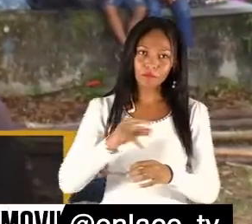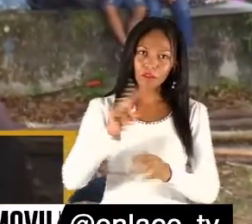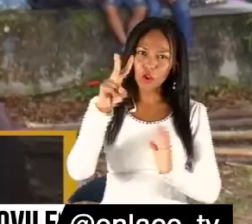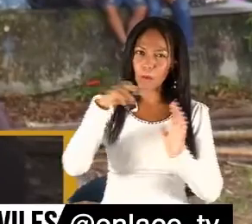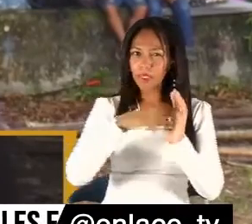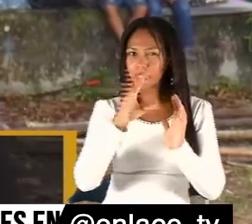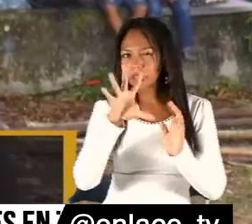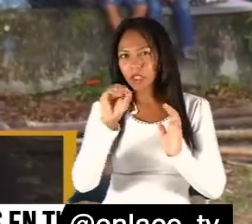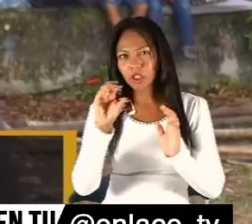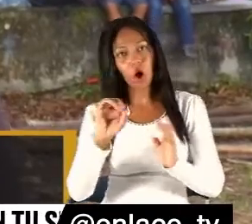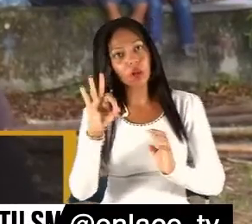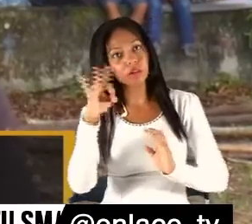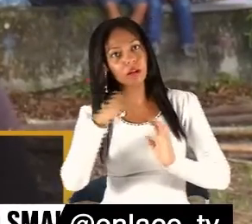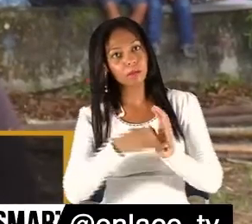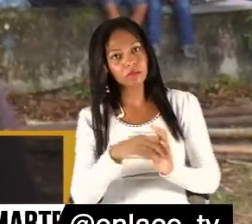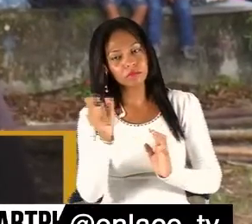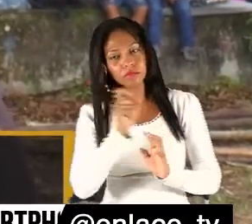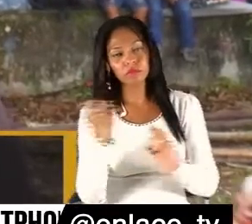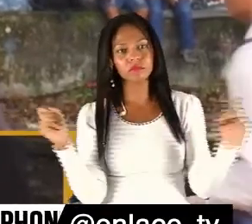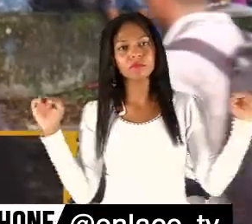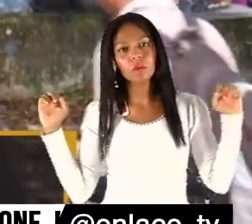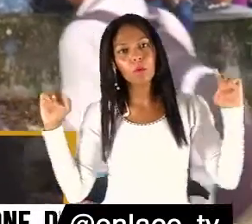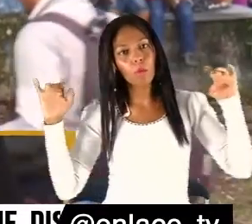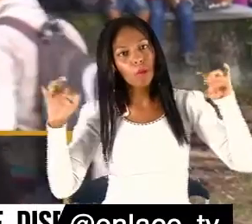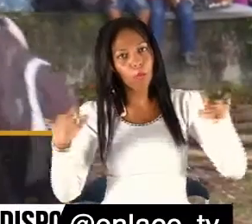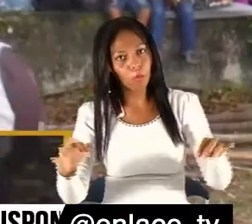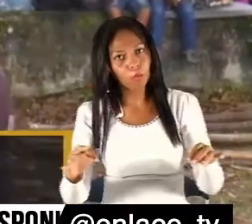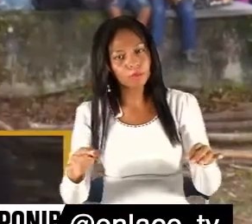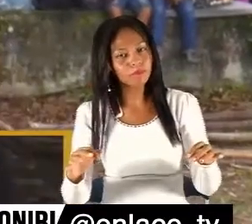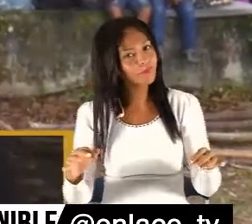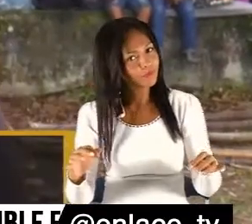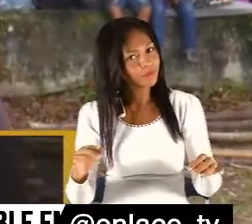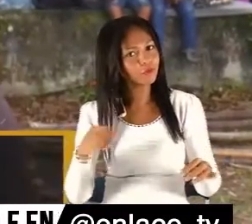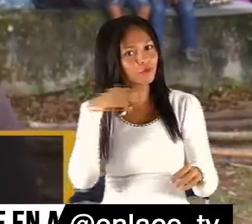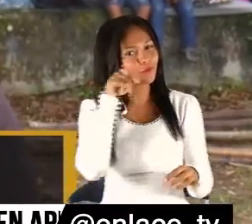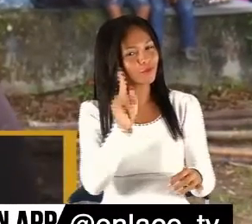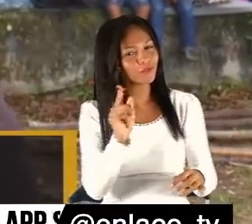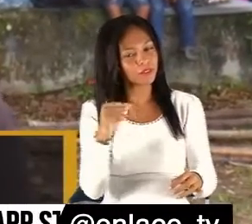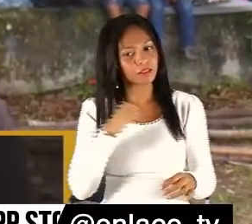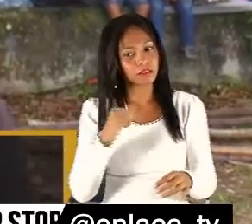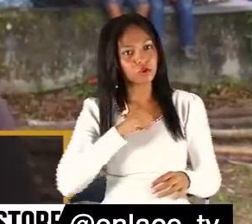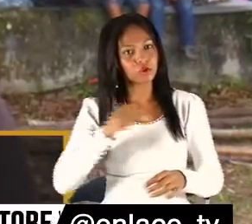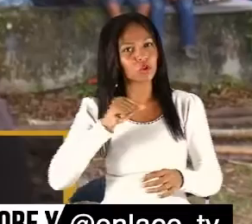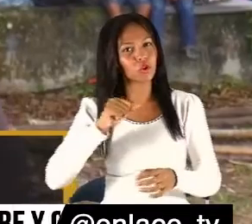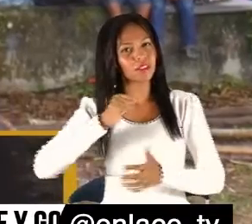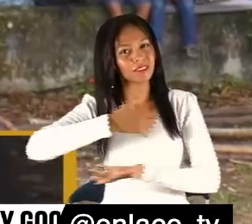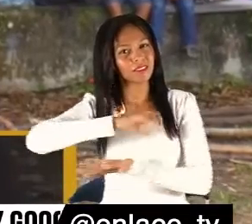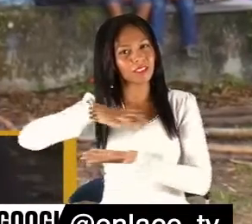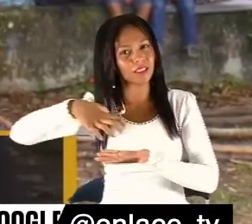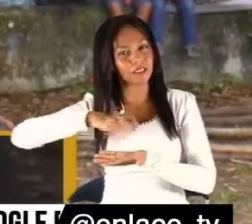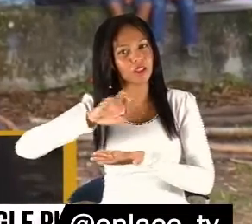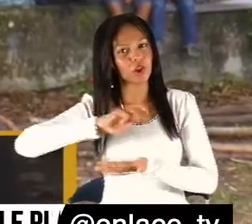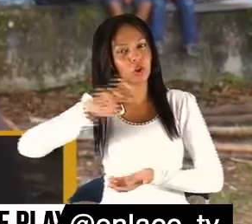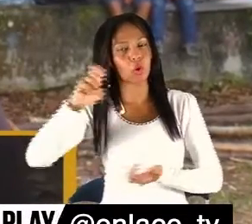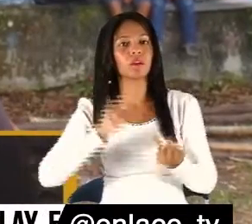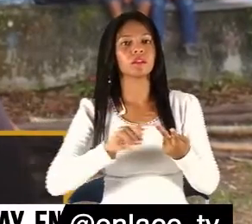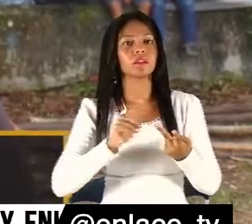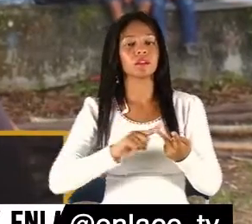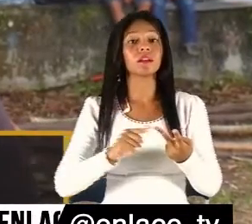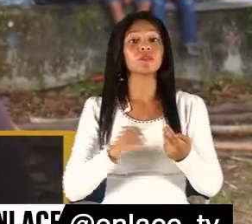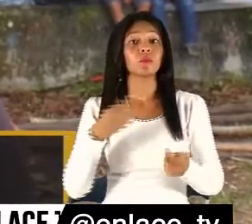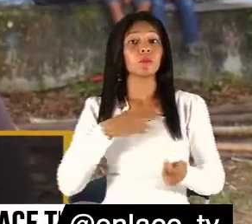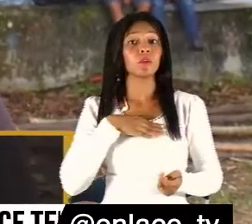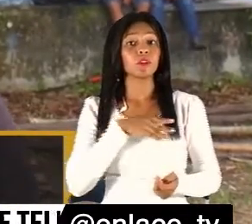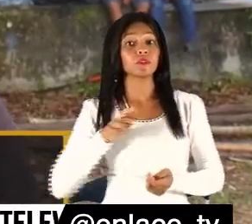3.000 compañeros y compañeras que vienen directamente de la parte del norte de Santander, la parte del sur de Bolívar y